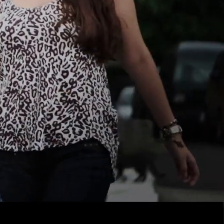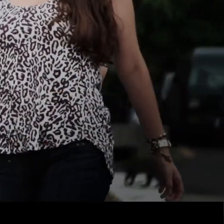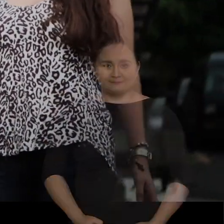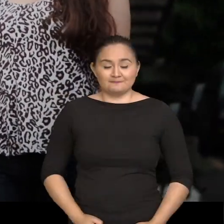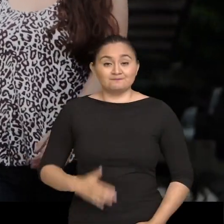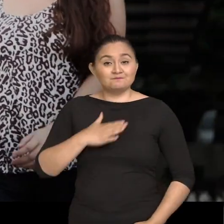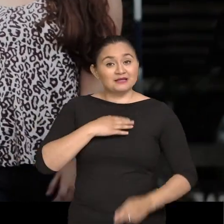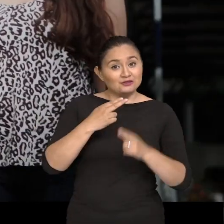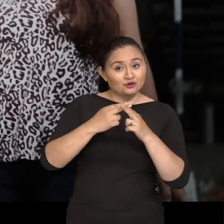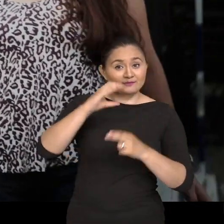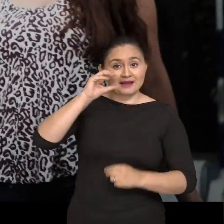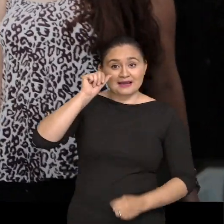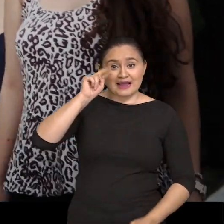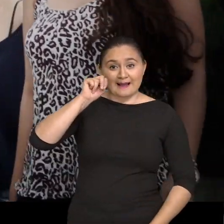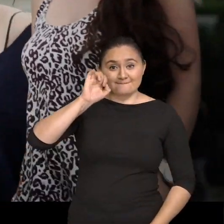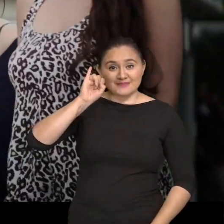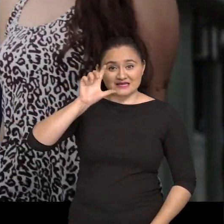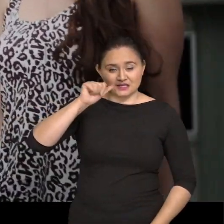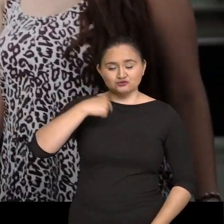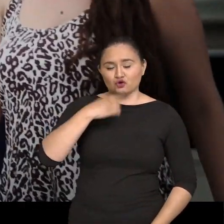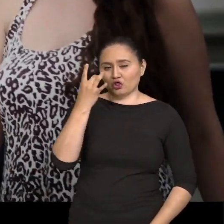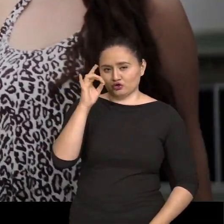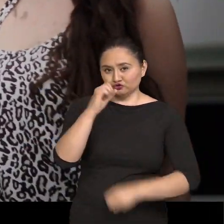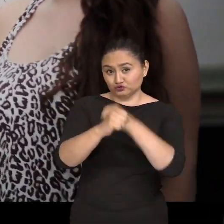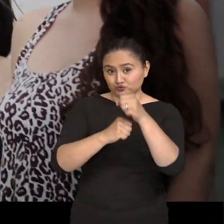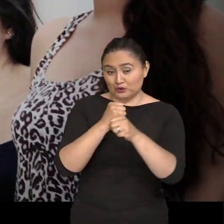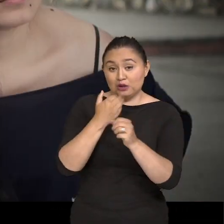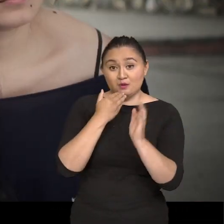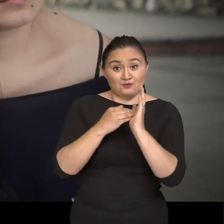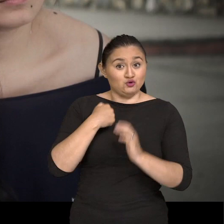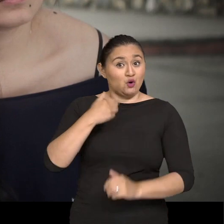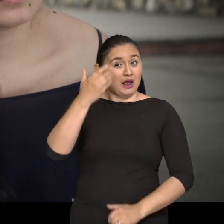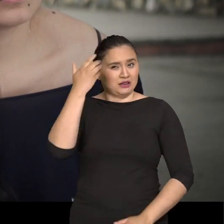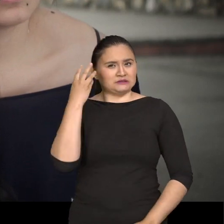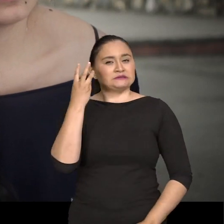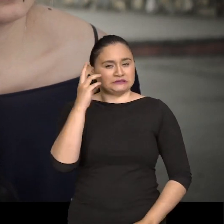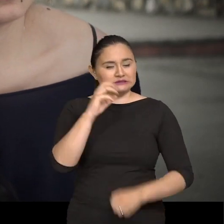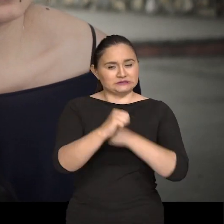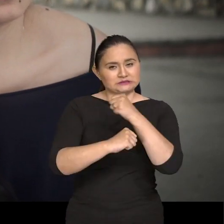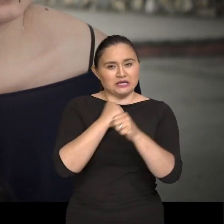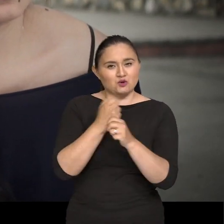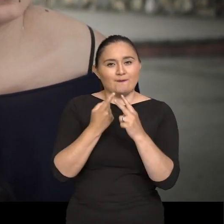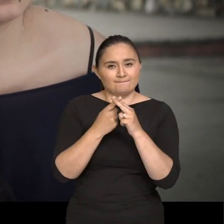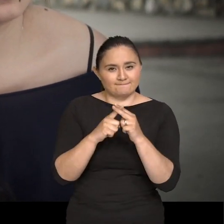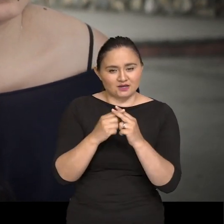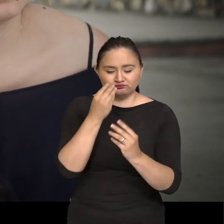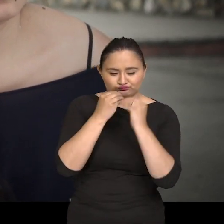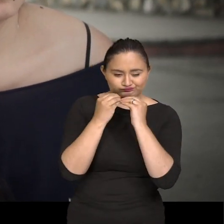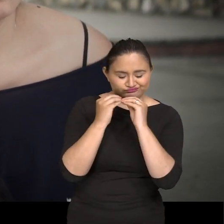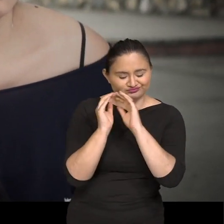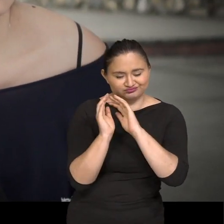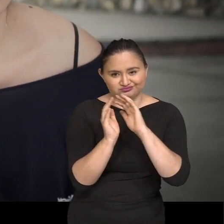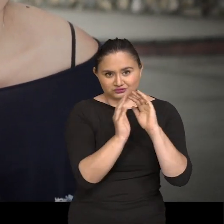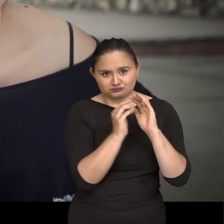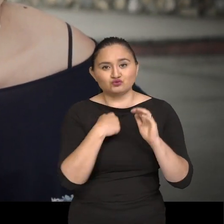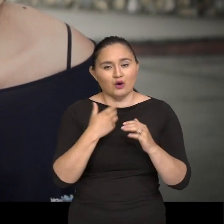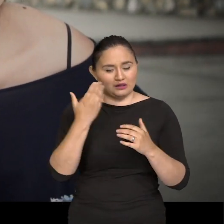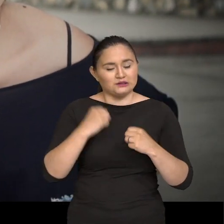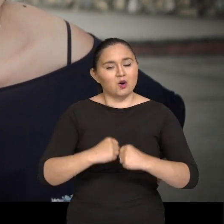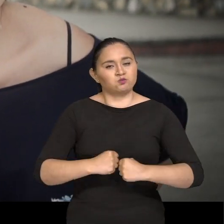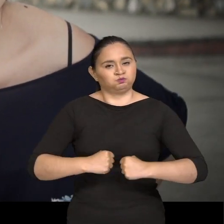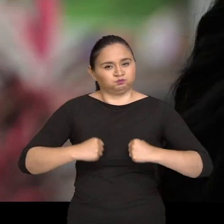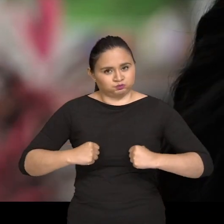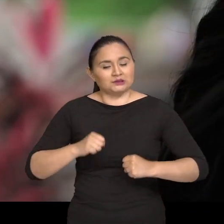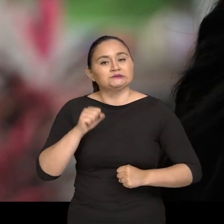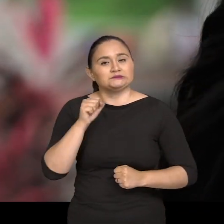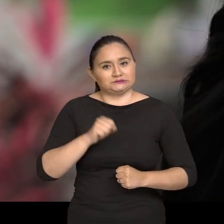soy camila de roles tengo 18 años cuando tenía 16 años y este era gordita